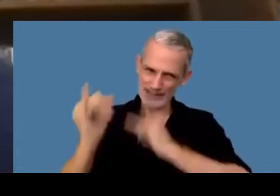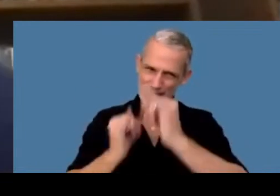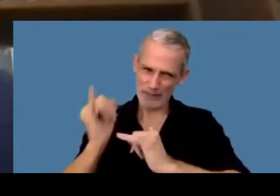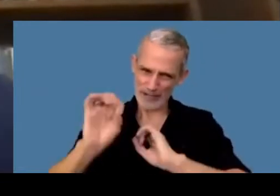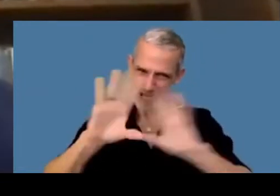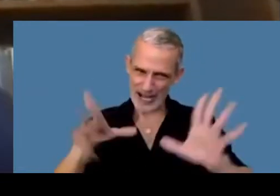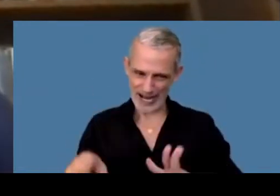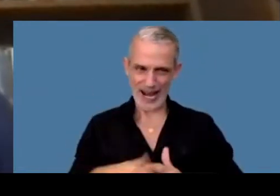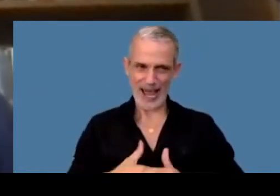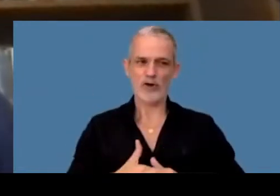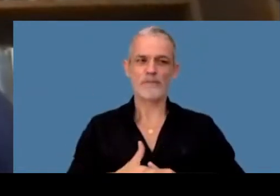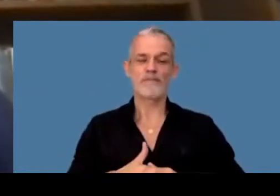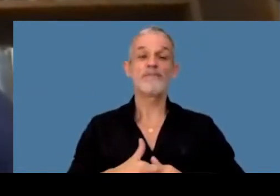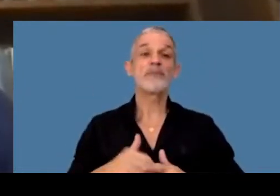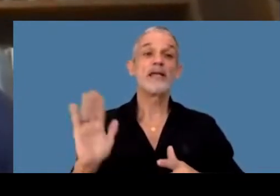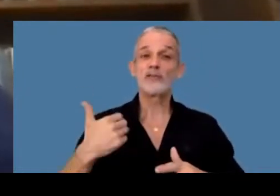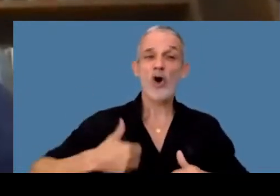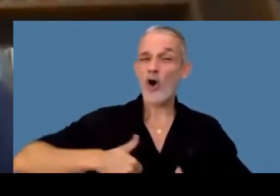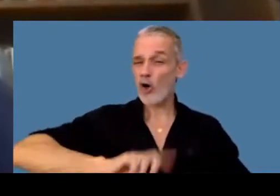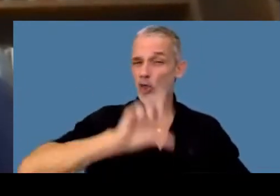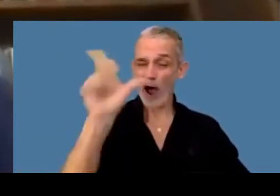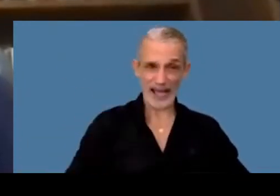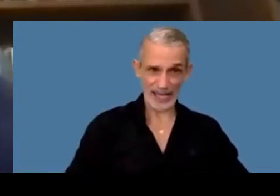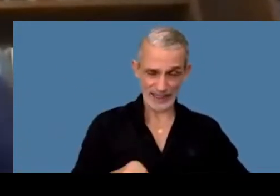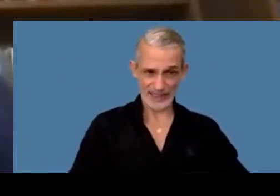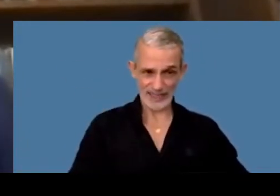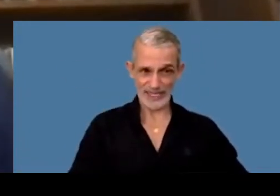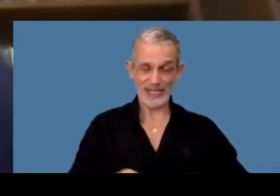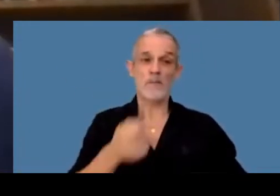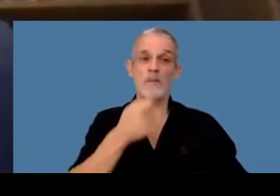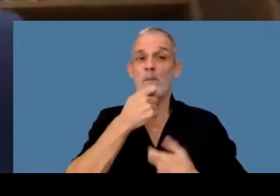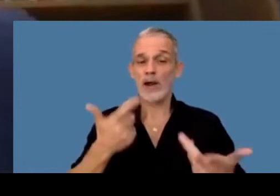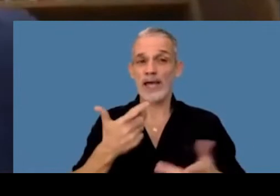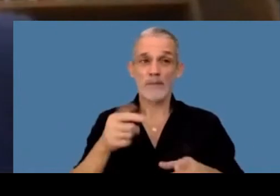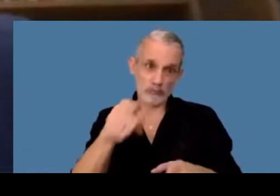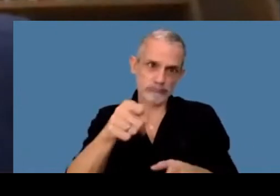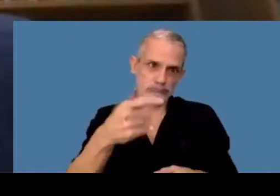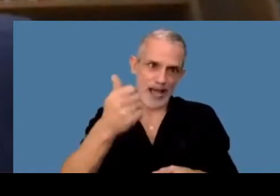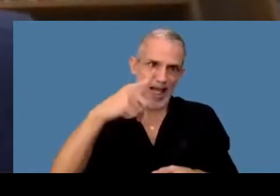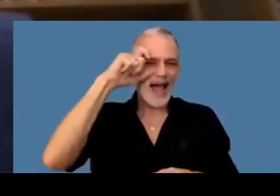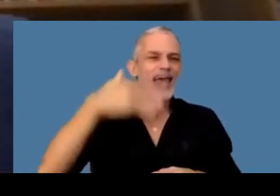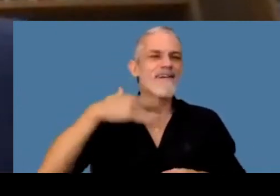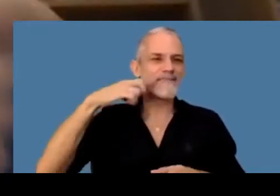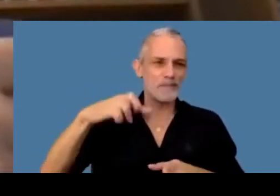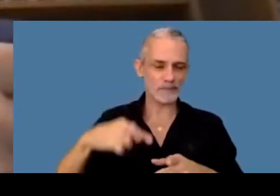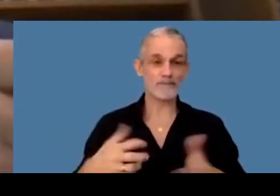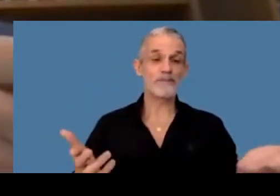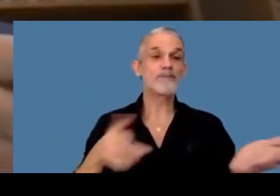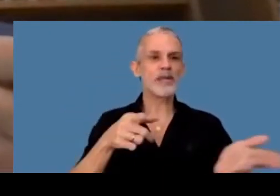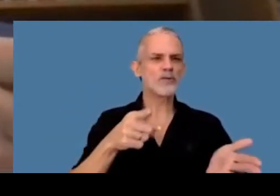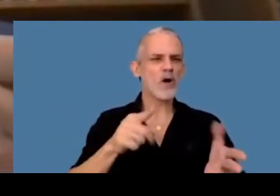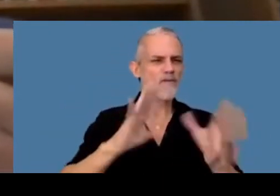el territorio nacional, como es el caso de ustedes. Ahora, en esa lógica y en la